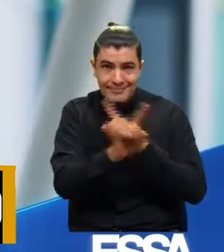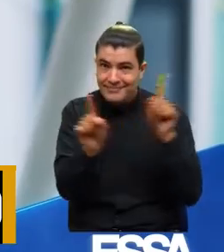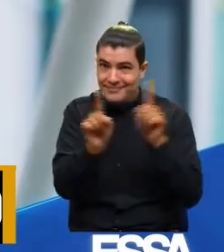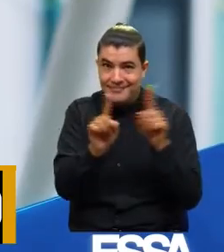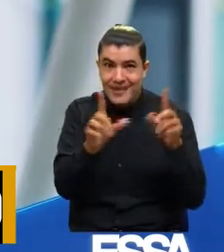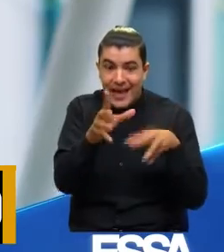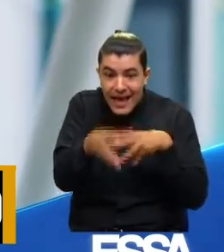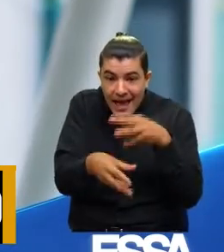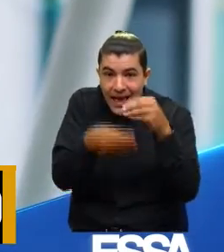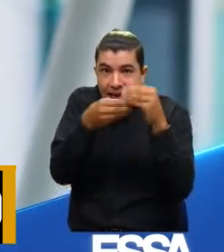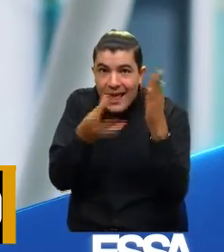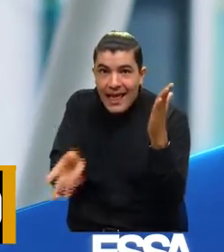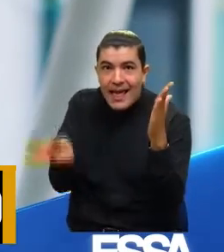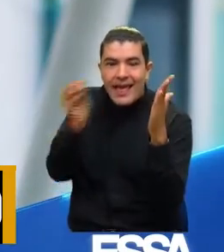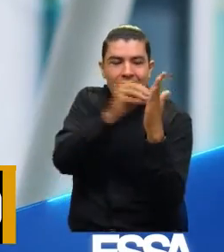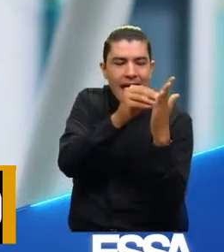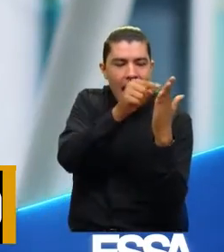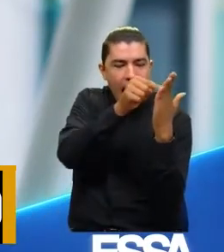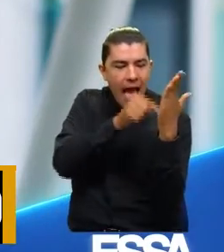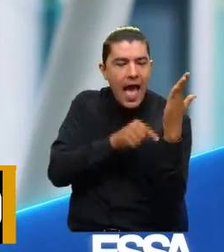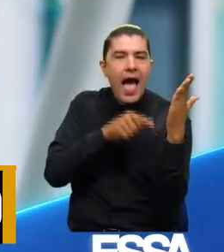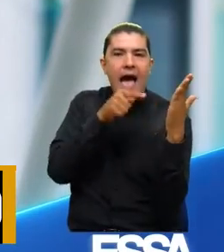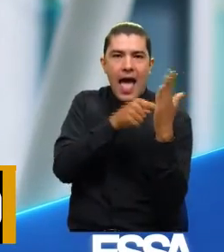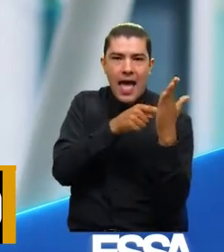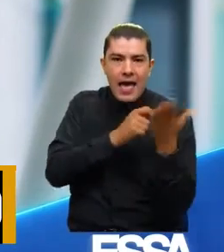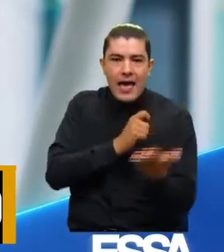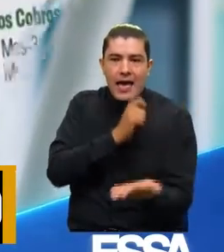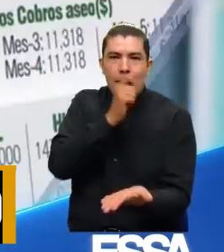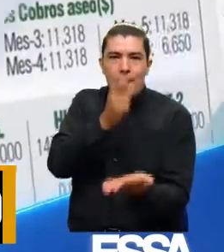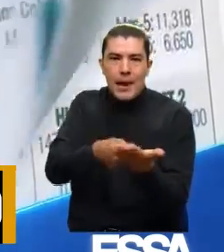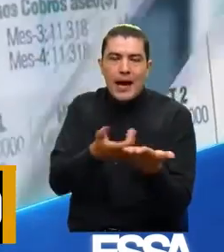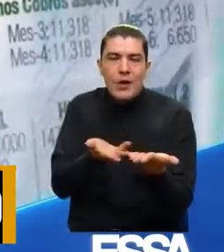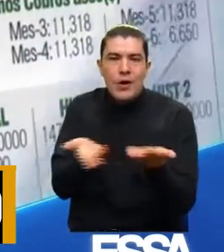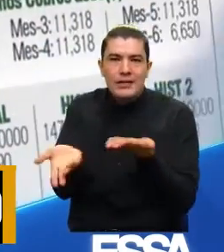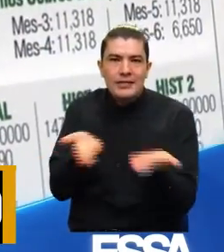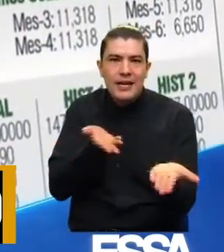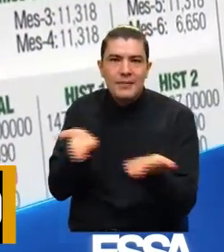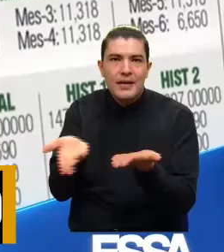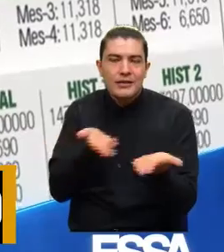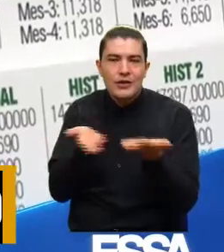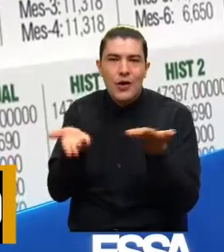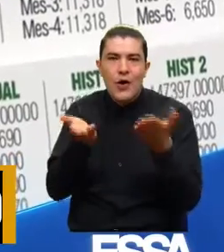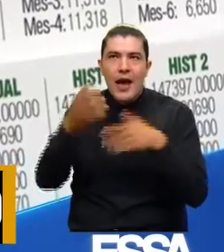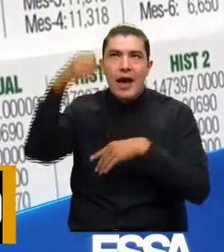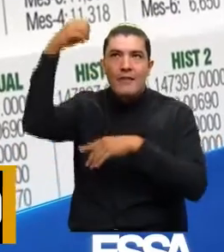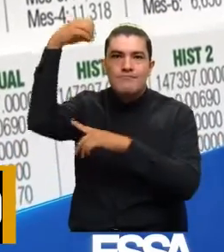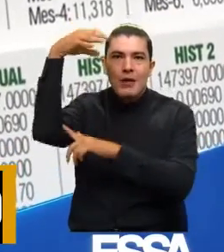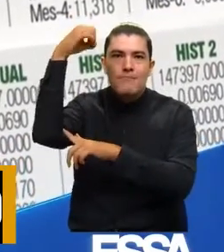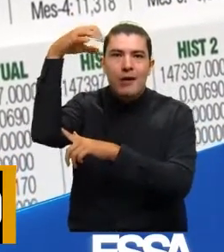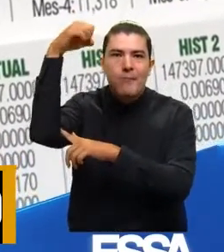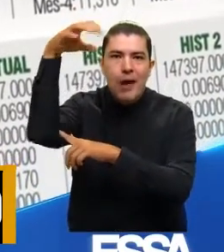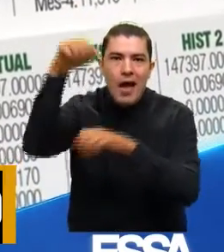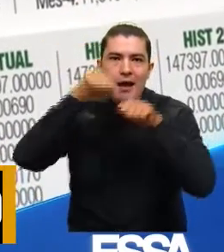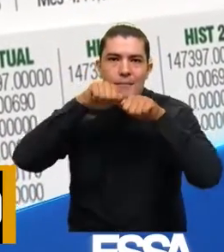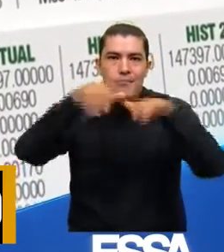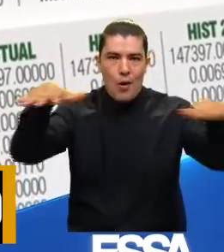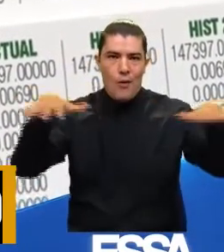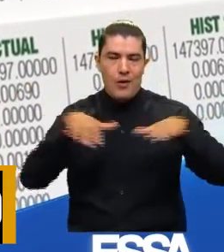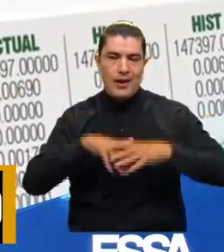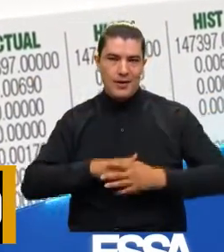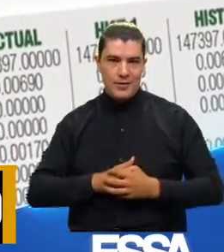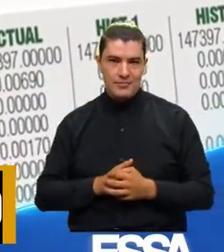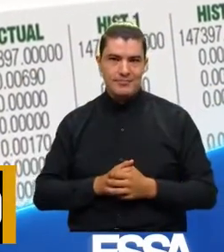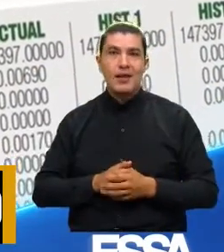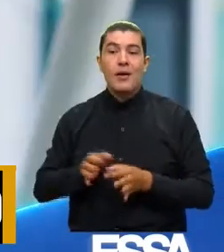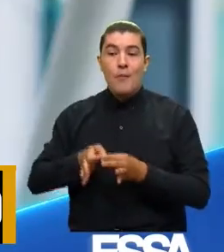de igual manera la liquidación del servicio de alumbrado público, que básicamente es un concepto que cobran